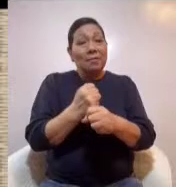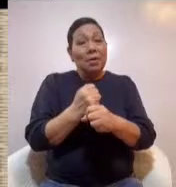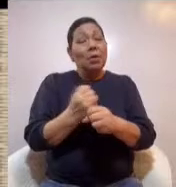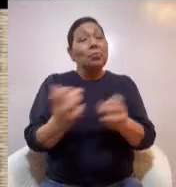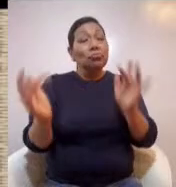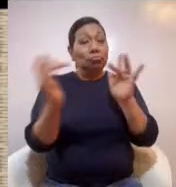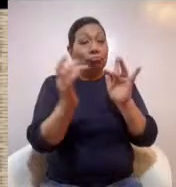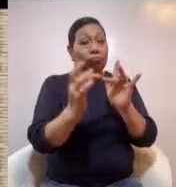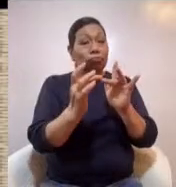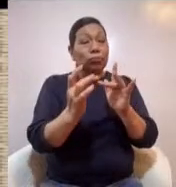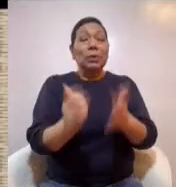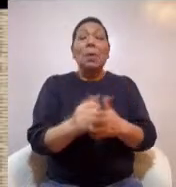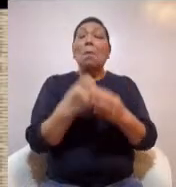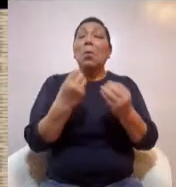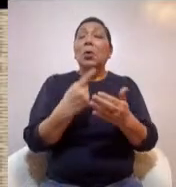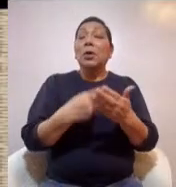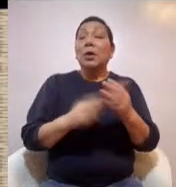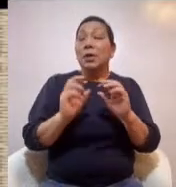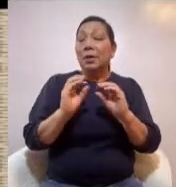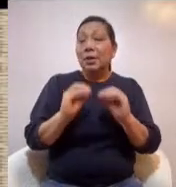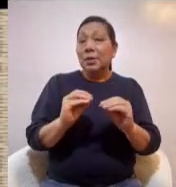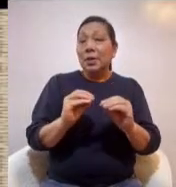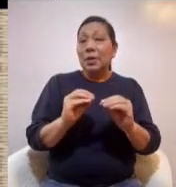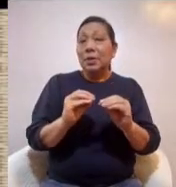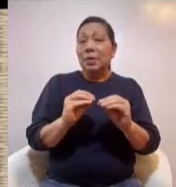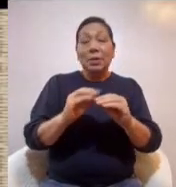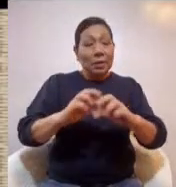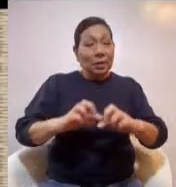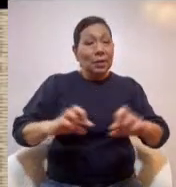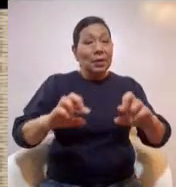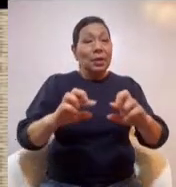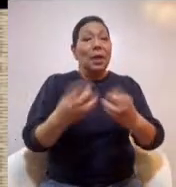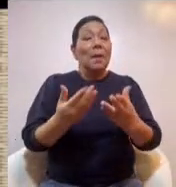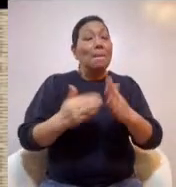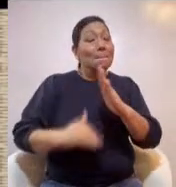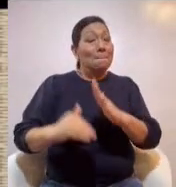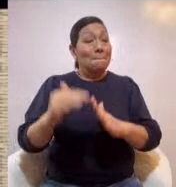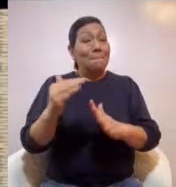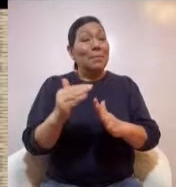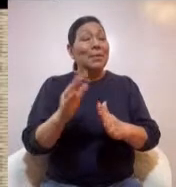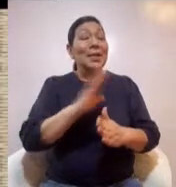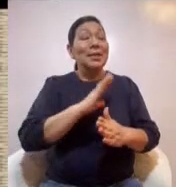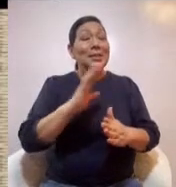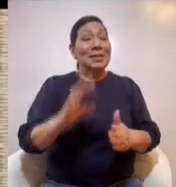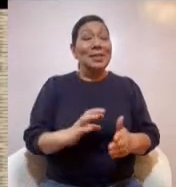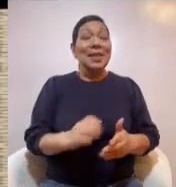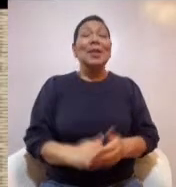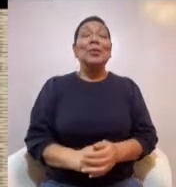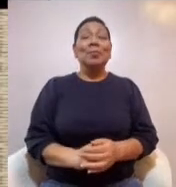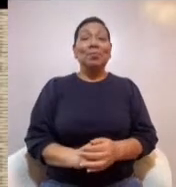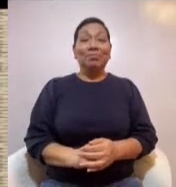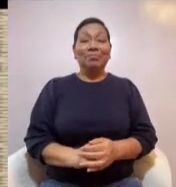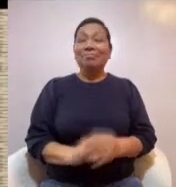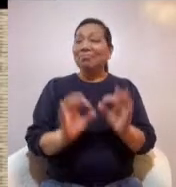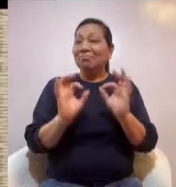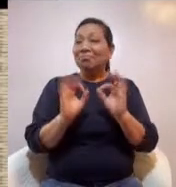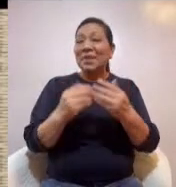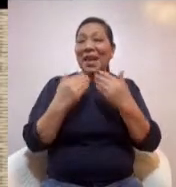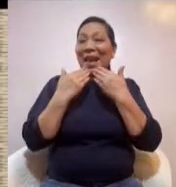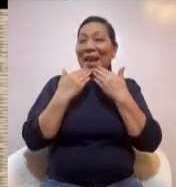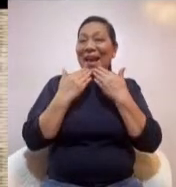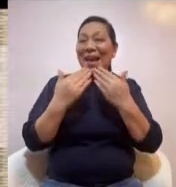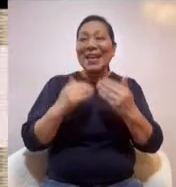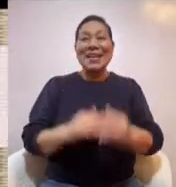un trabajo que estamos haciendo a nivel regional porque vemos que es un patrón común de la mayoría de los estados.